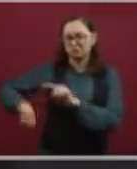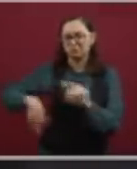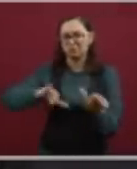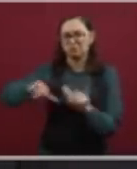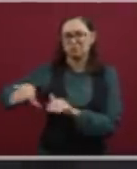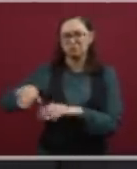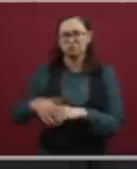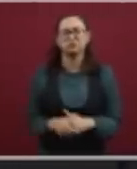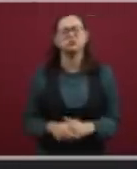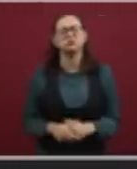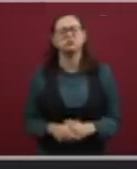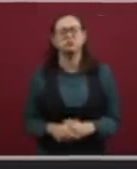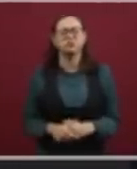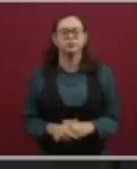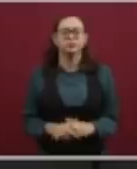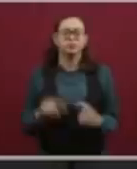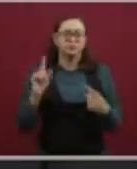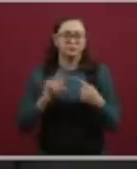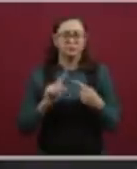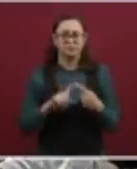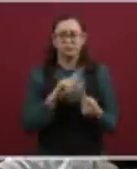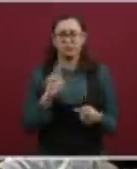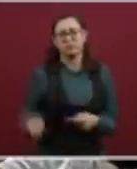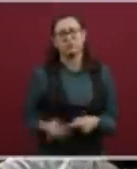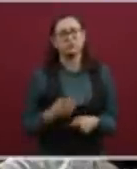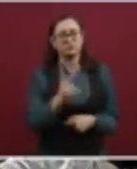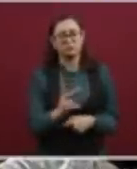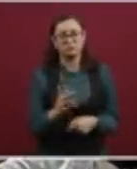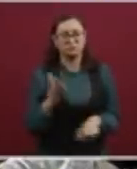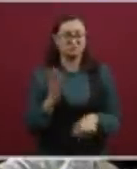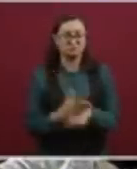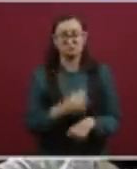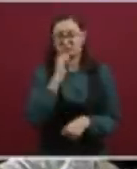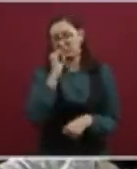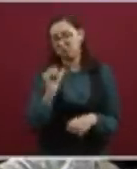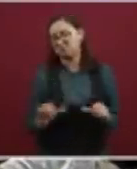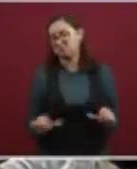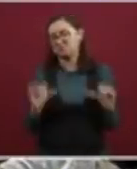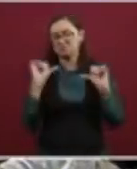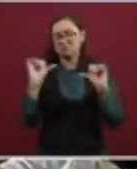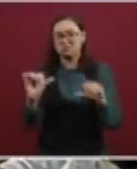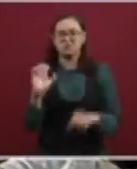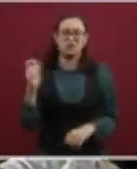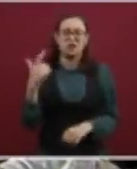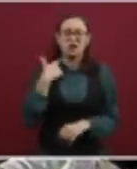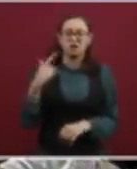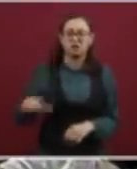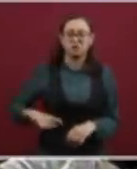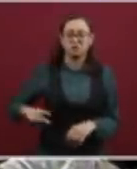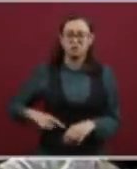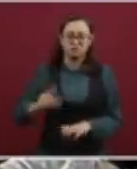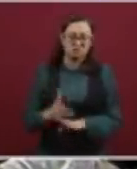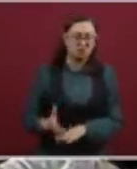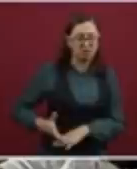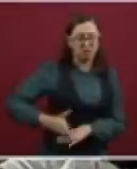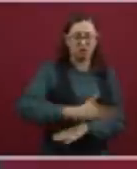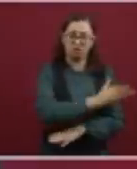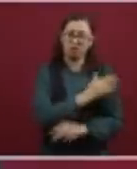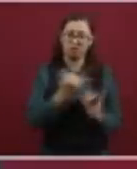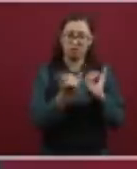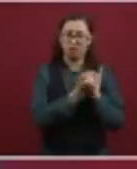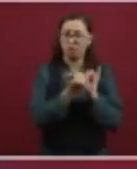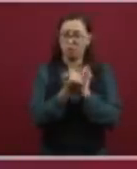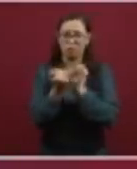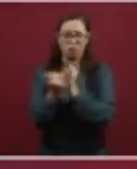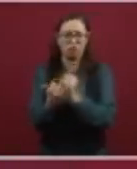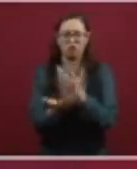no hay impunidad, no es como en el tiempo de los gobiernos anteriores, ya